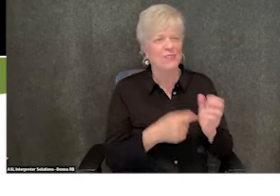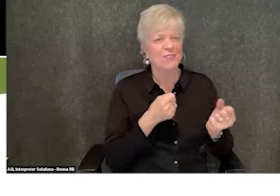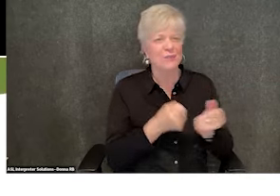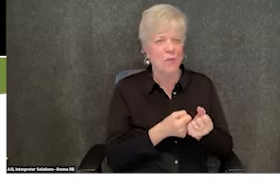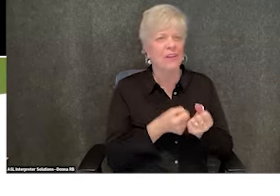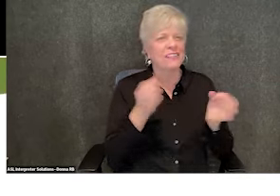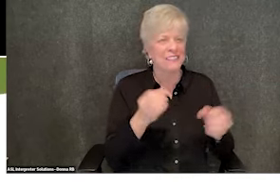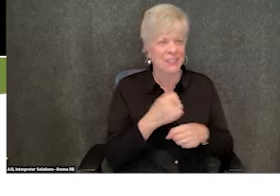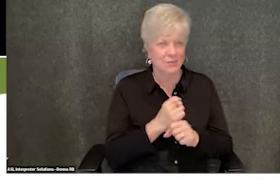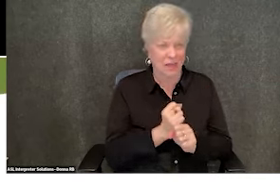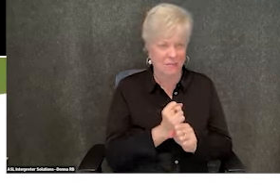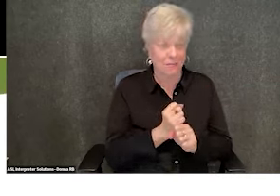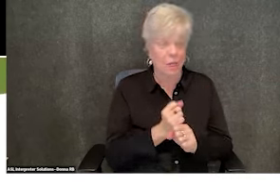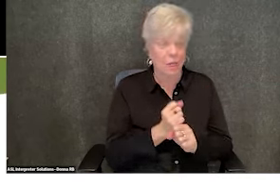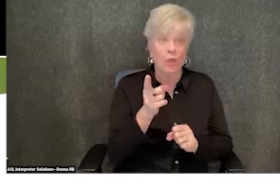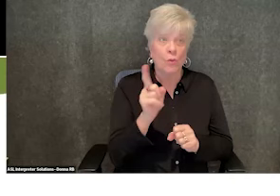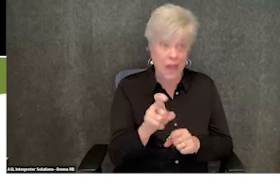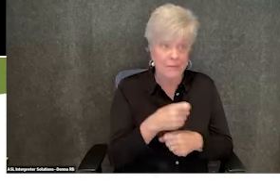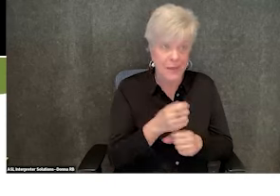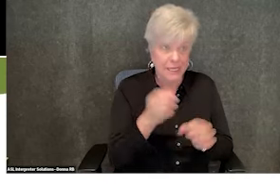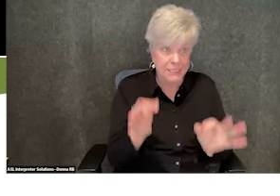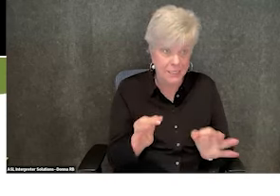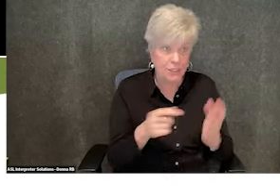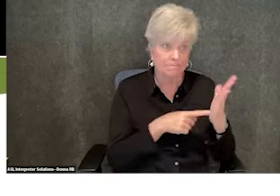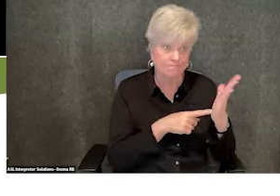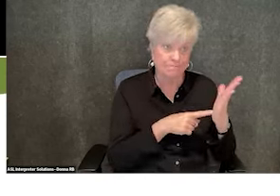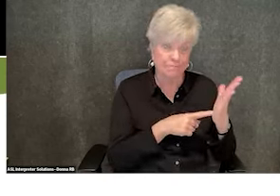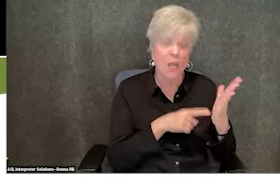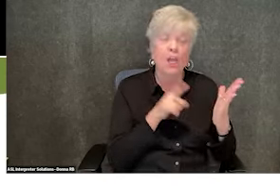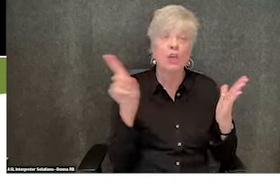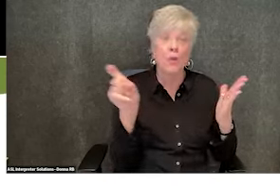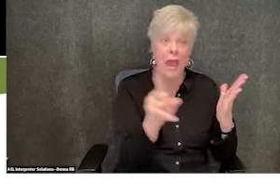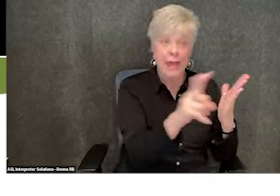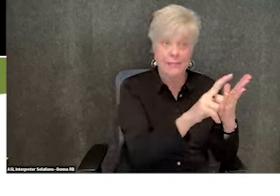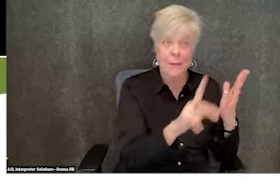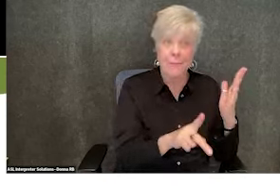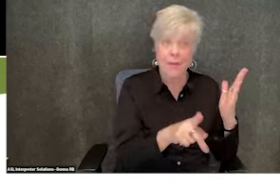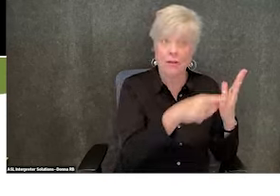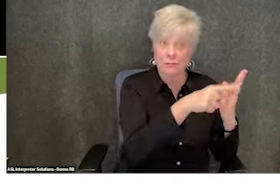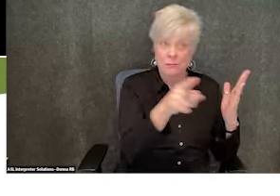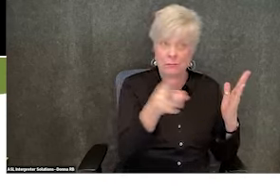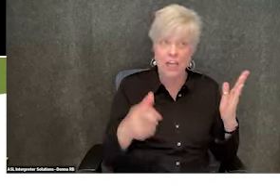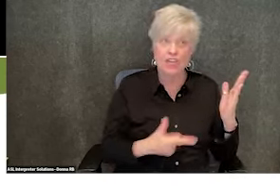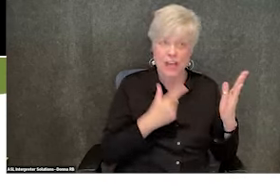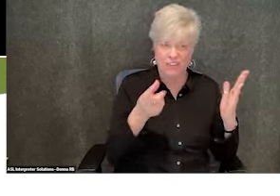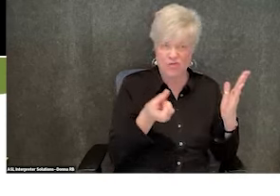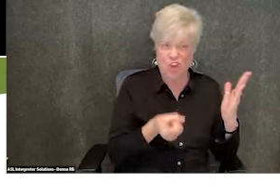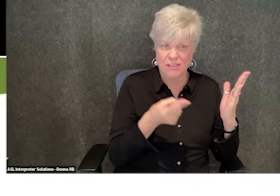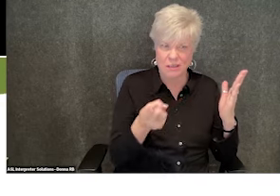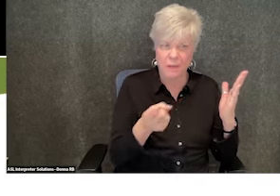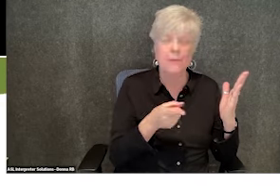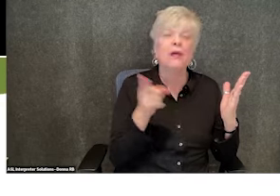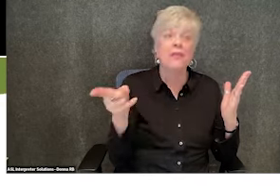sea, uno tiene que tomar una decisión y uno pregunta a las personas importantes en su